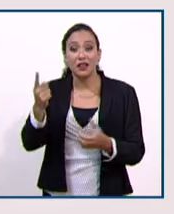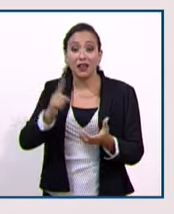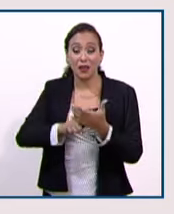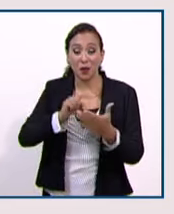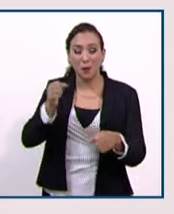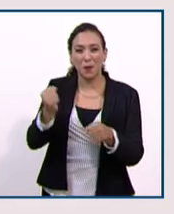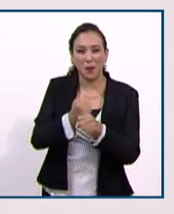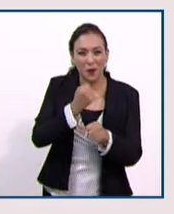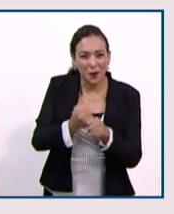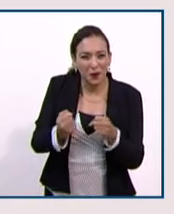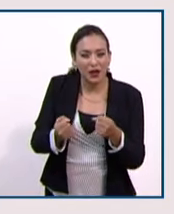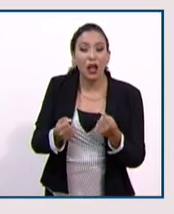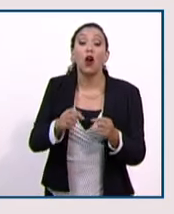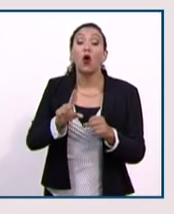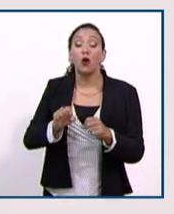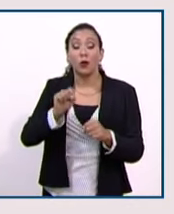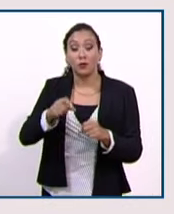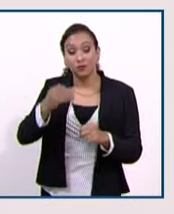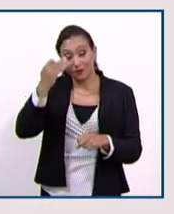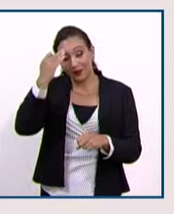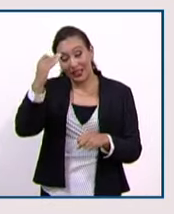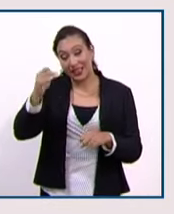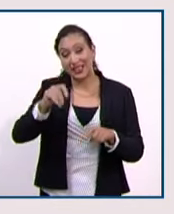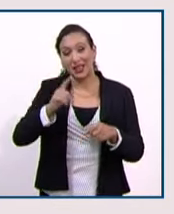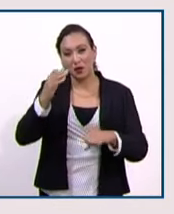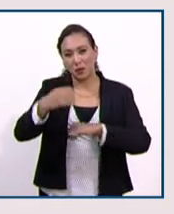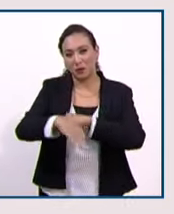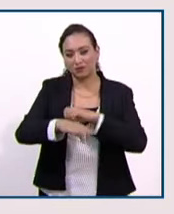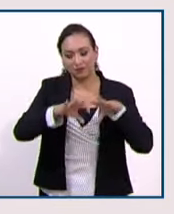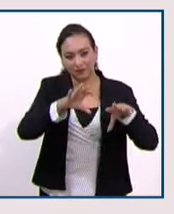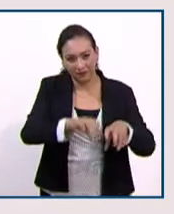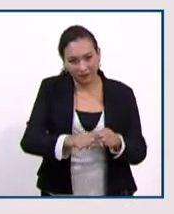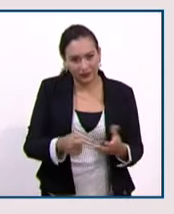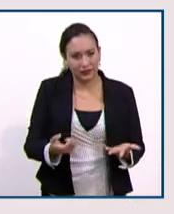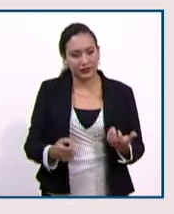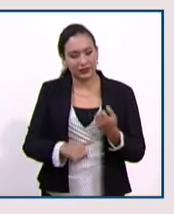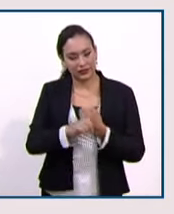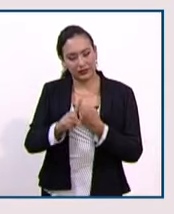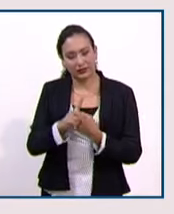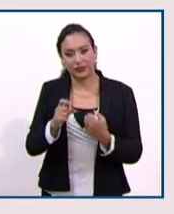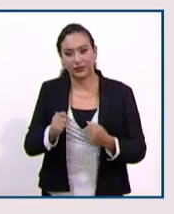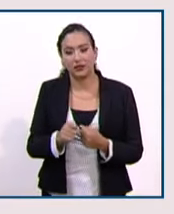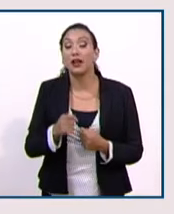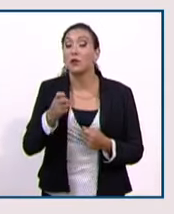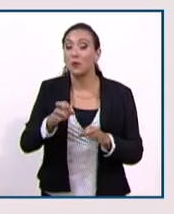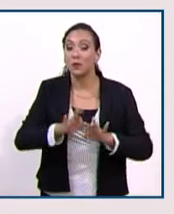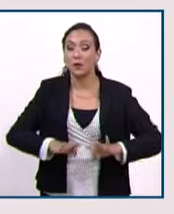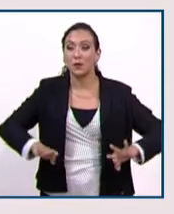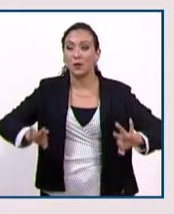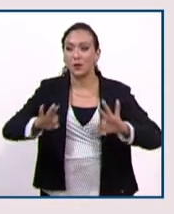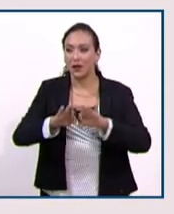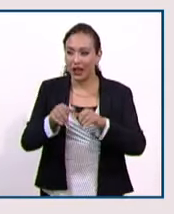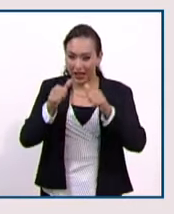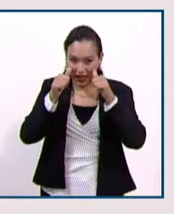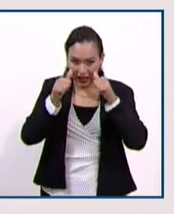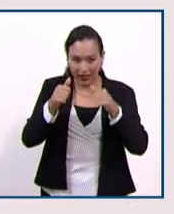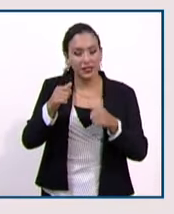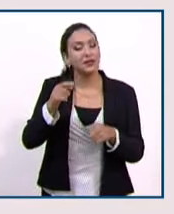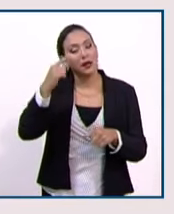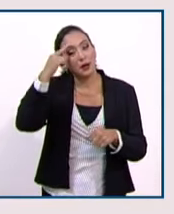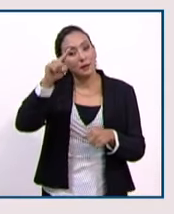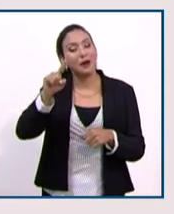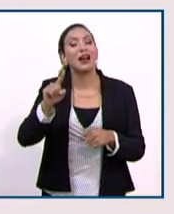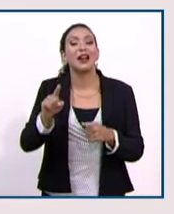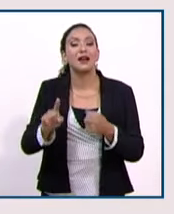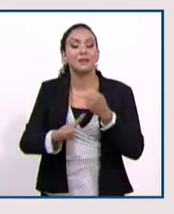preventiva. Pues es un avance importante para al menos poner en claro sobre la mesa este mapa de cuestiones preliminares para